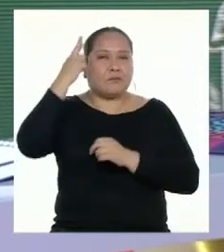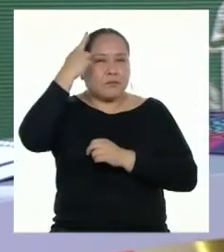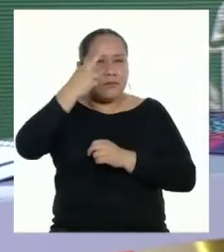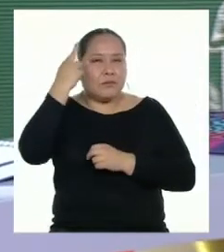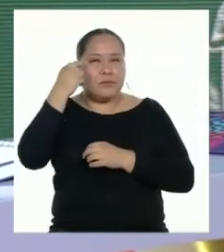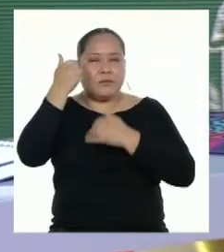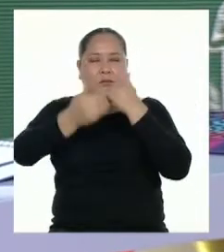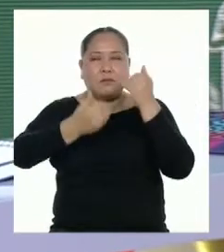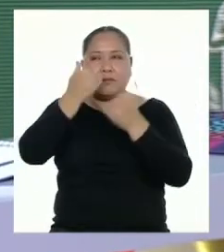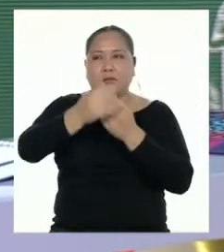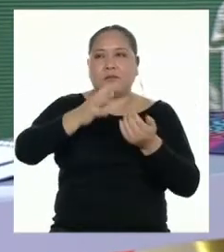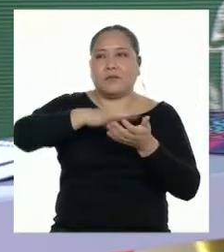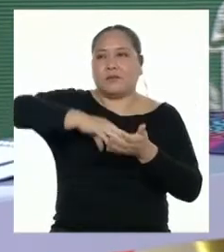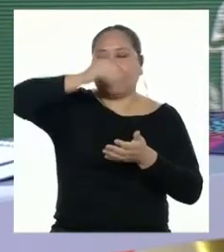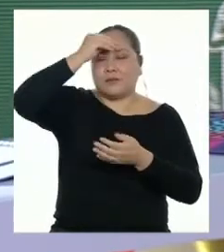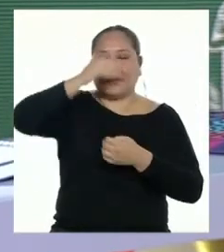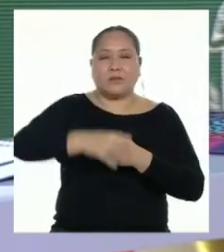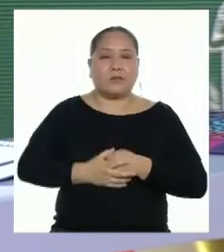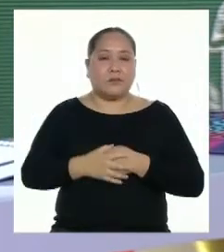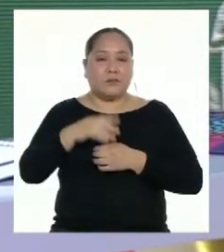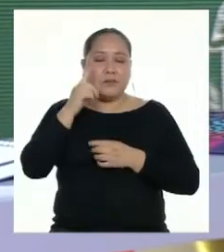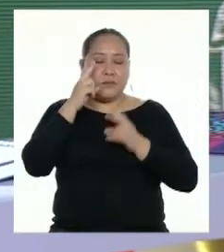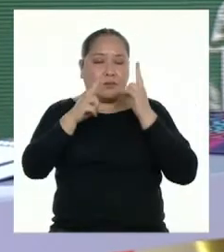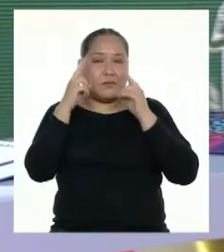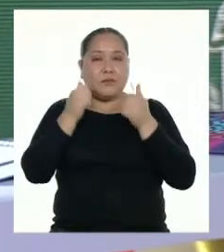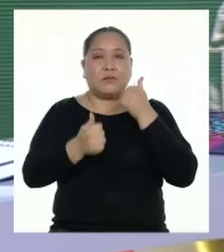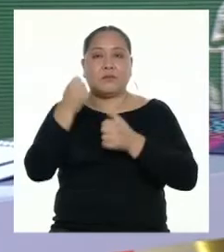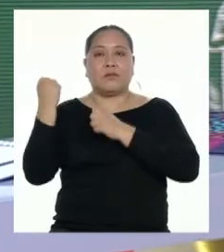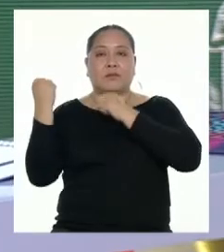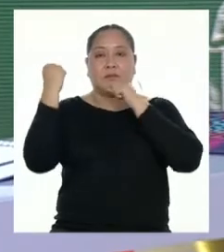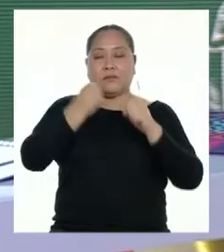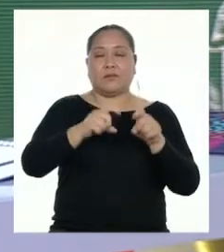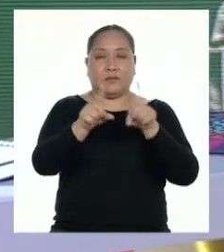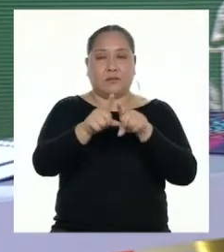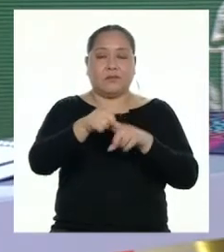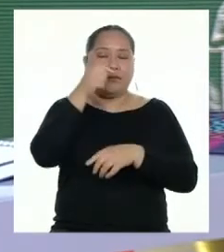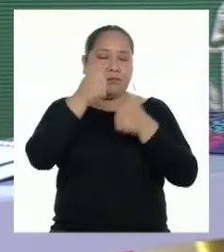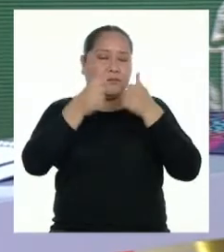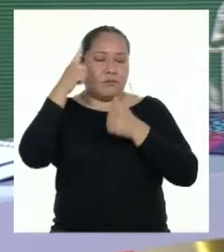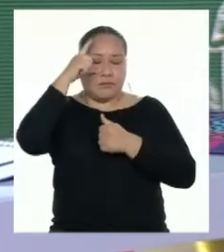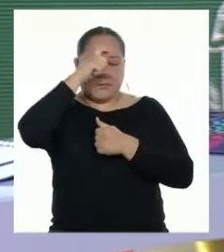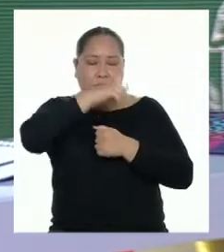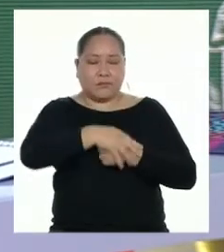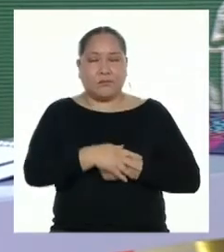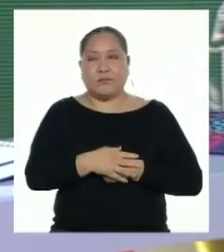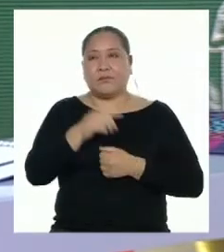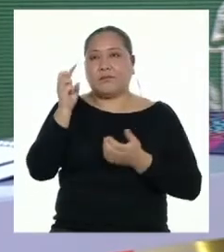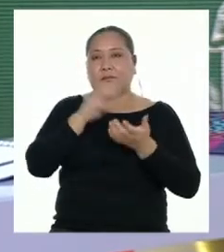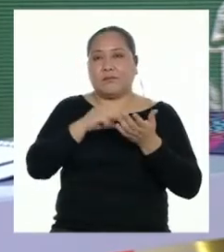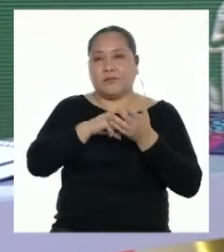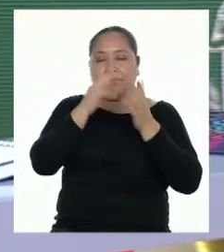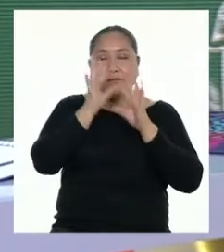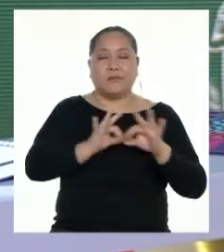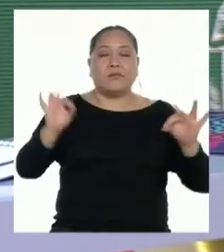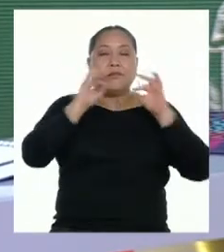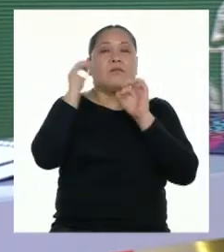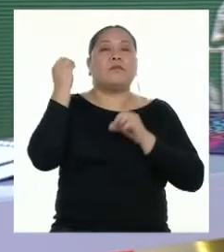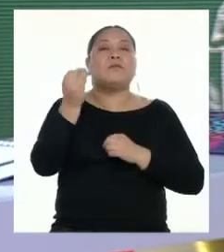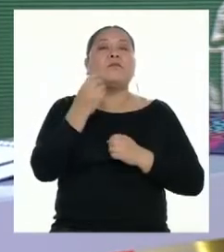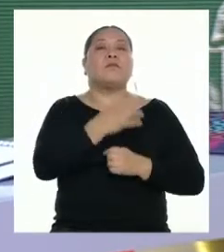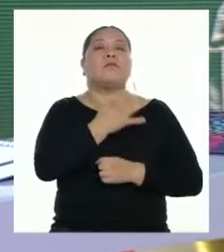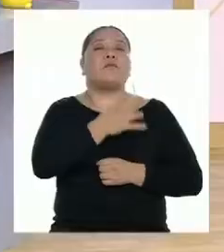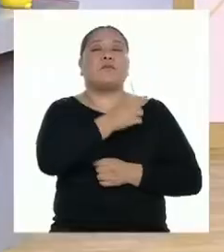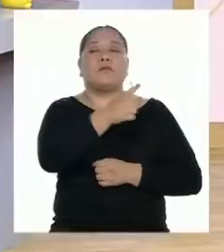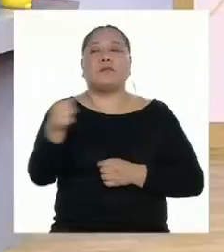sobre nuestro proceso de aprendizaje, de conocer nuestras fortalezas y nuestras dificultades, y más importante, sobre cómo nos sentimos ante